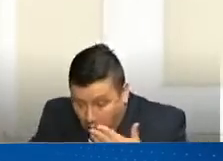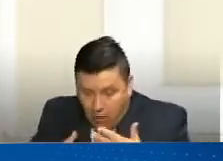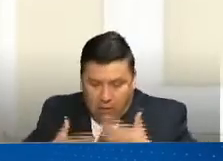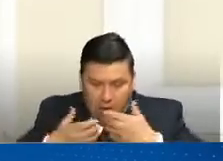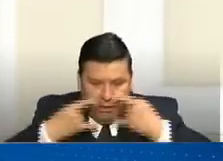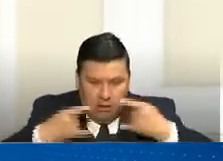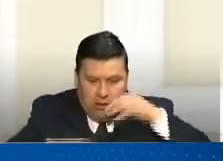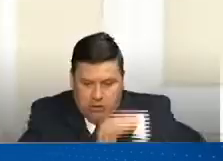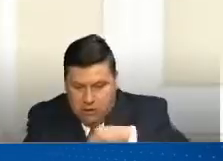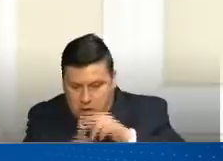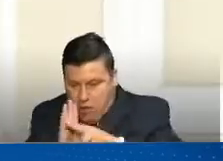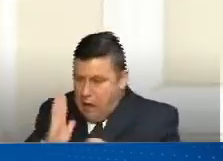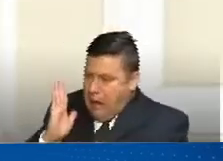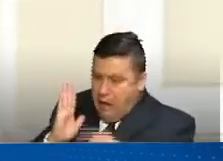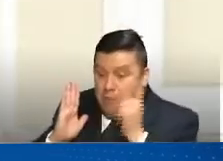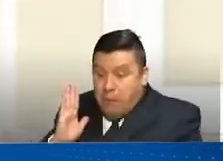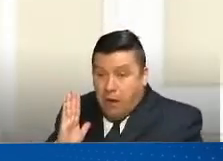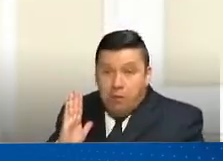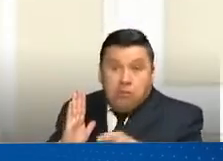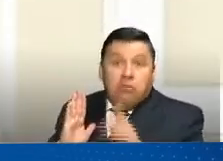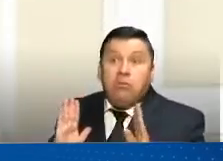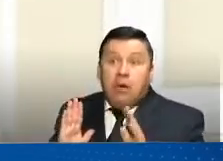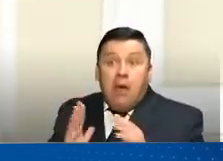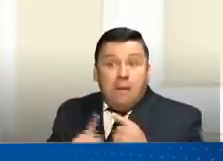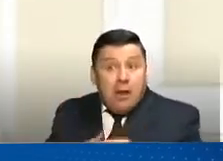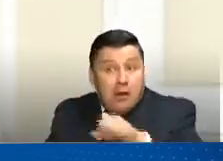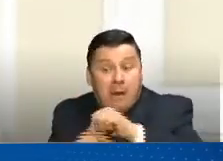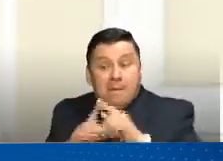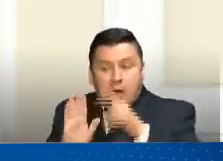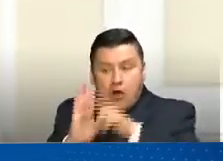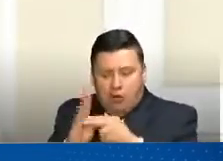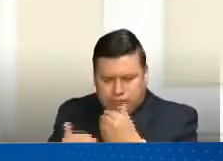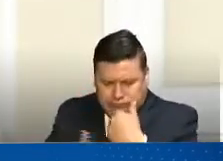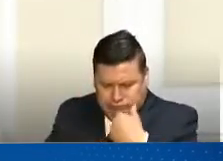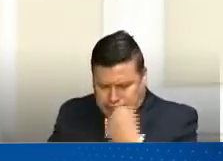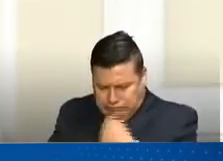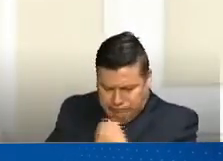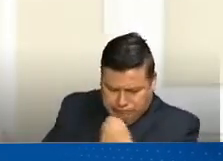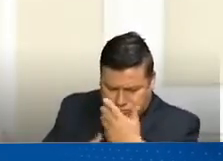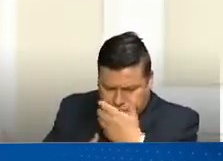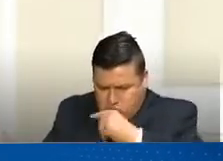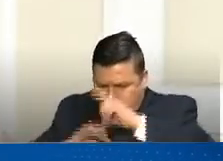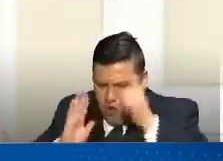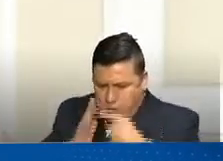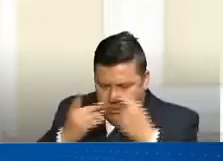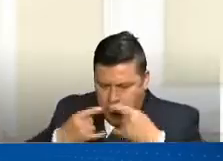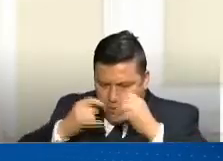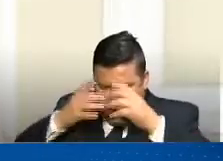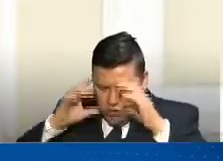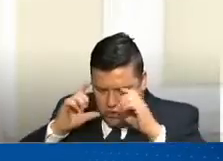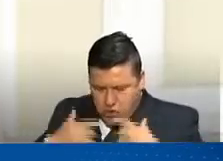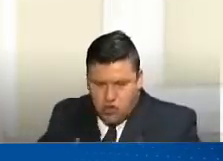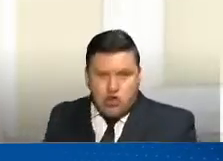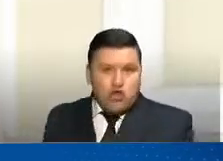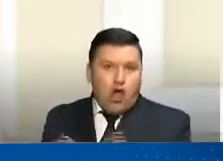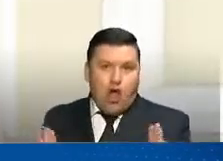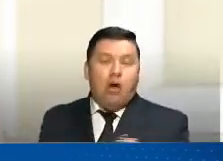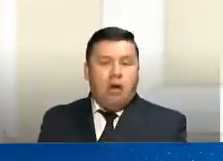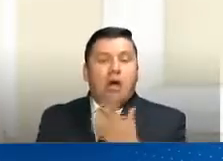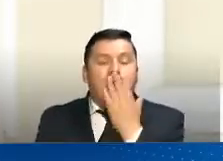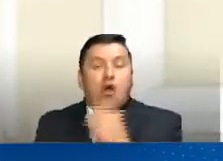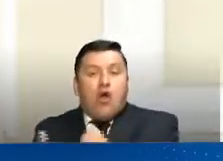protocolos laborales, y por supuesto también cómo para esa fecha tenemos que monitorear el comportamiento, bien sea